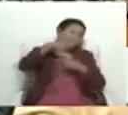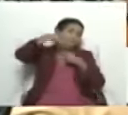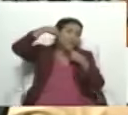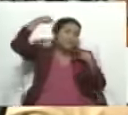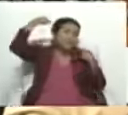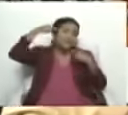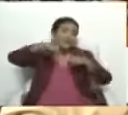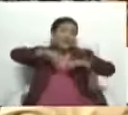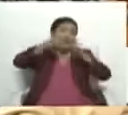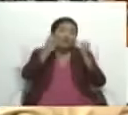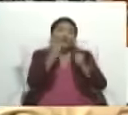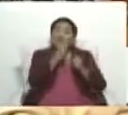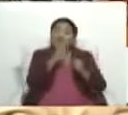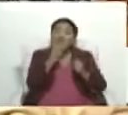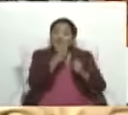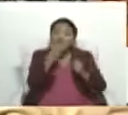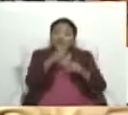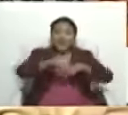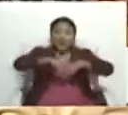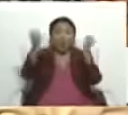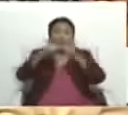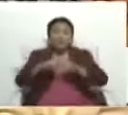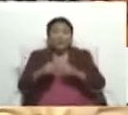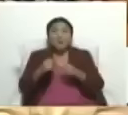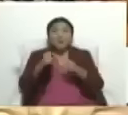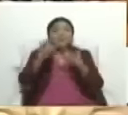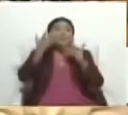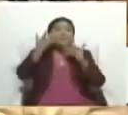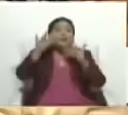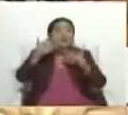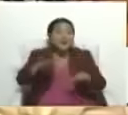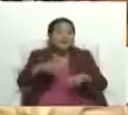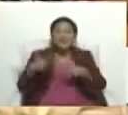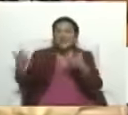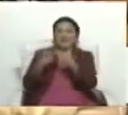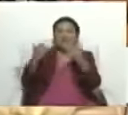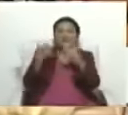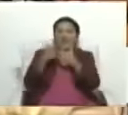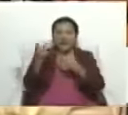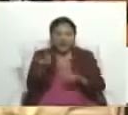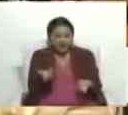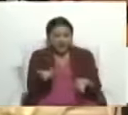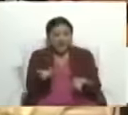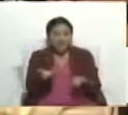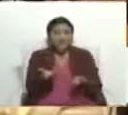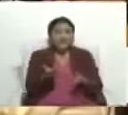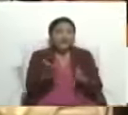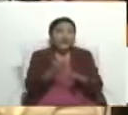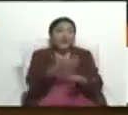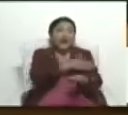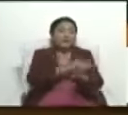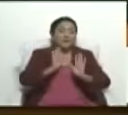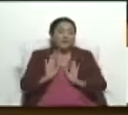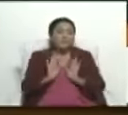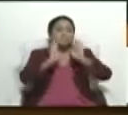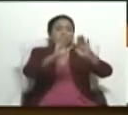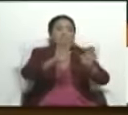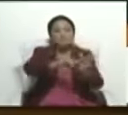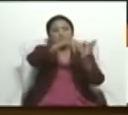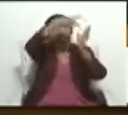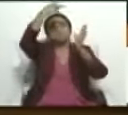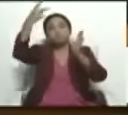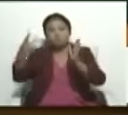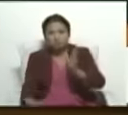rompe los dientes, para simular que fue producto de la pelea. Eso antes de lanzarlo al vacío.